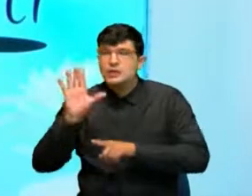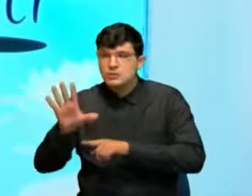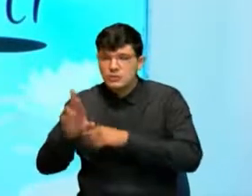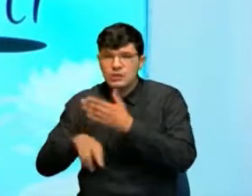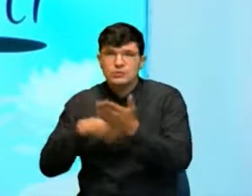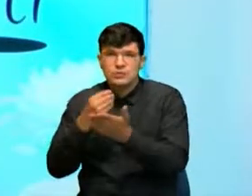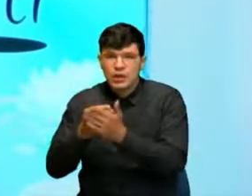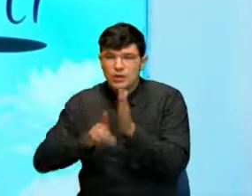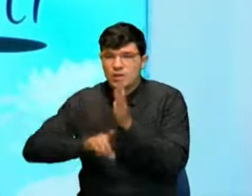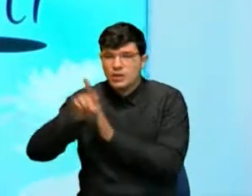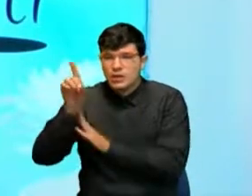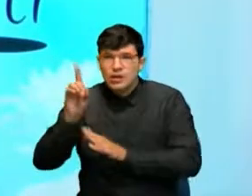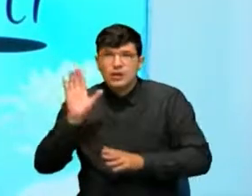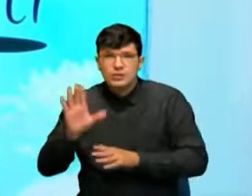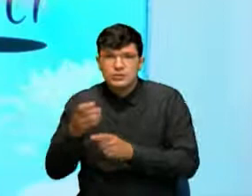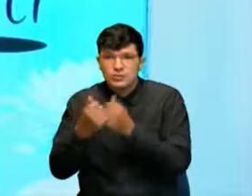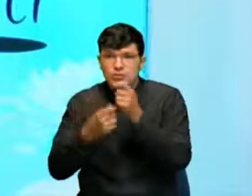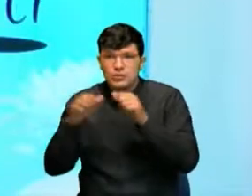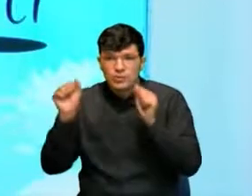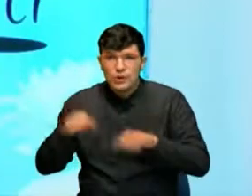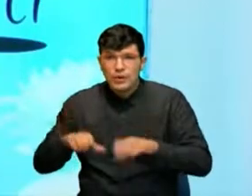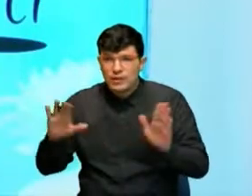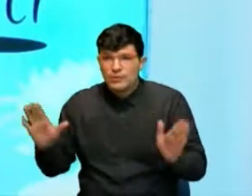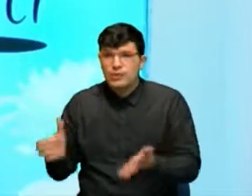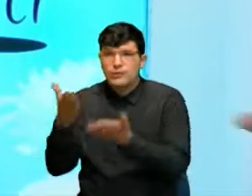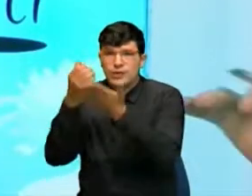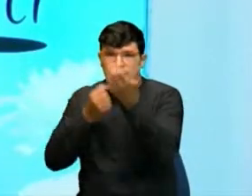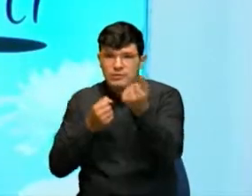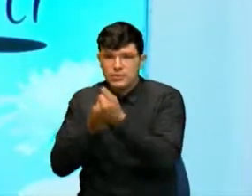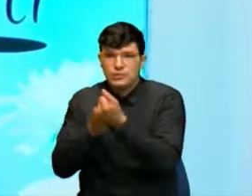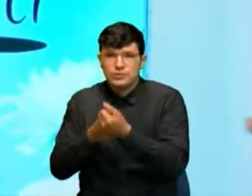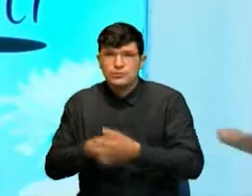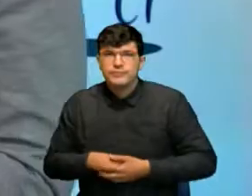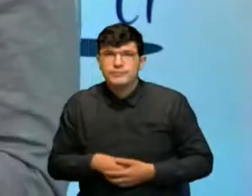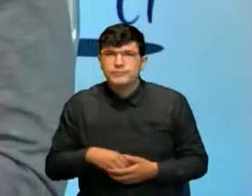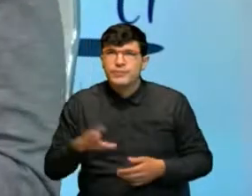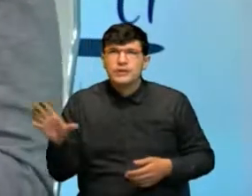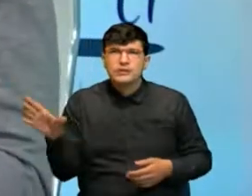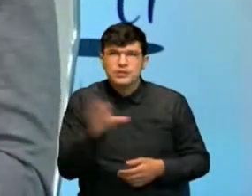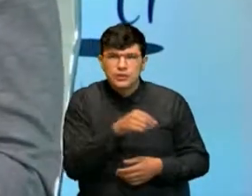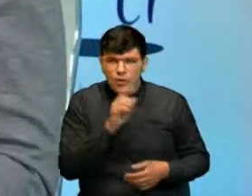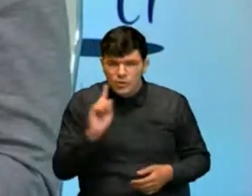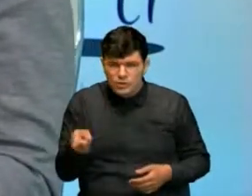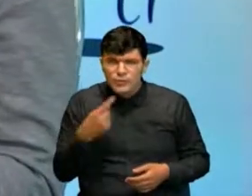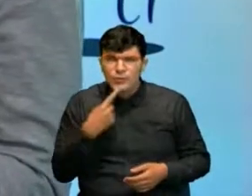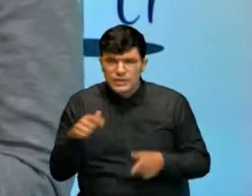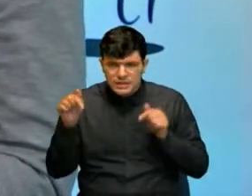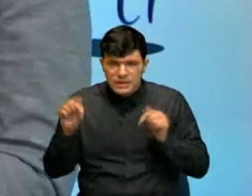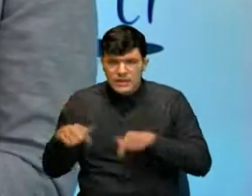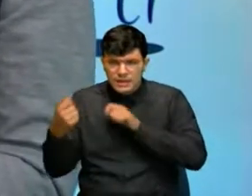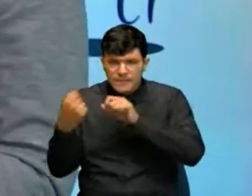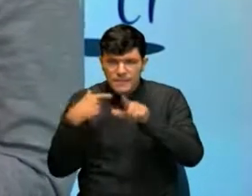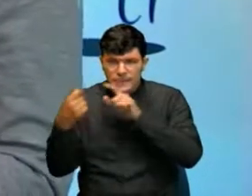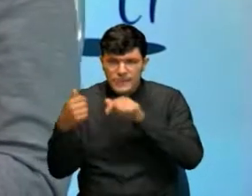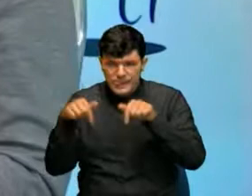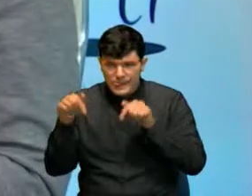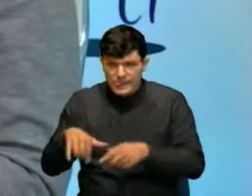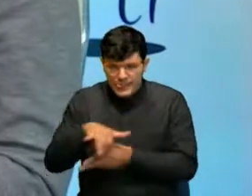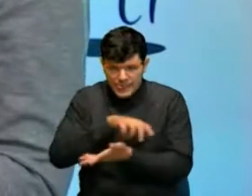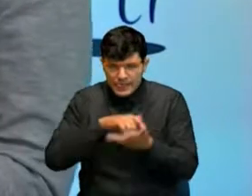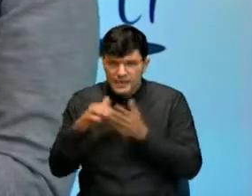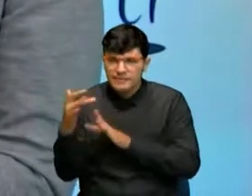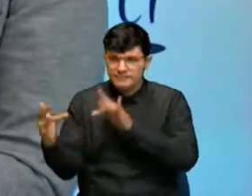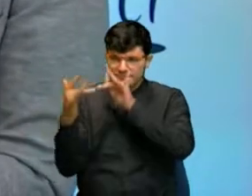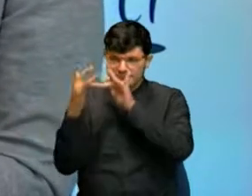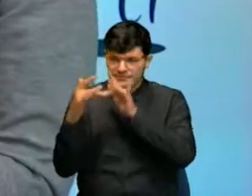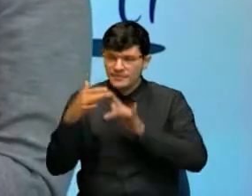las iniciativas y los recursos van a tener que estar. Si todo es así como usted lo ha manifestado en esta entrevista, viceministro, de santandereano a